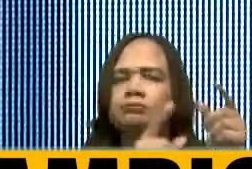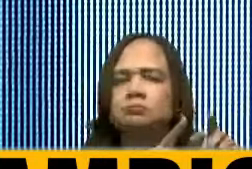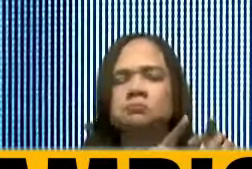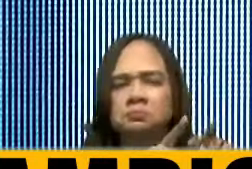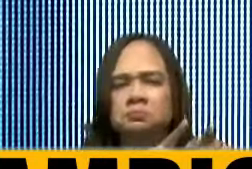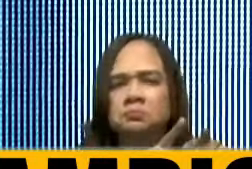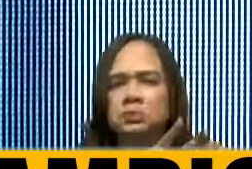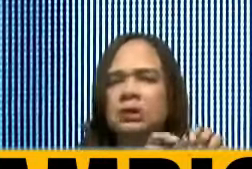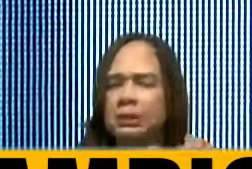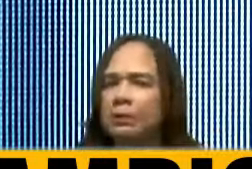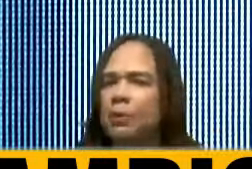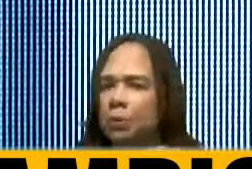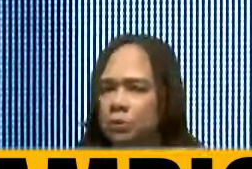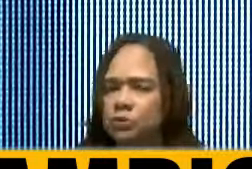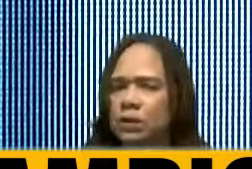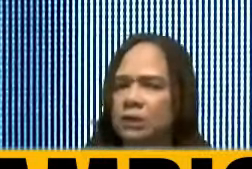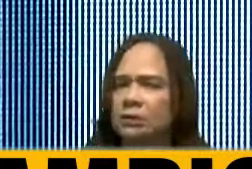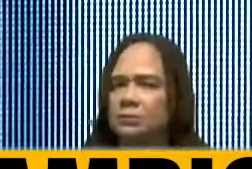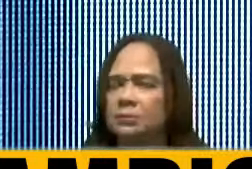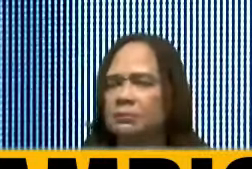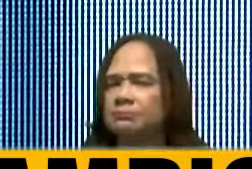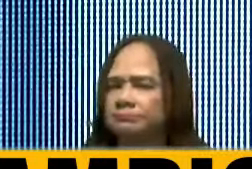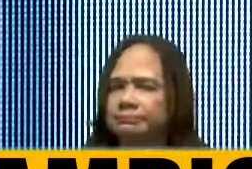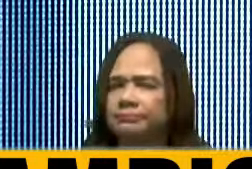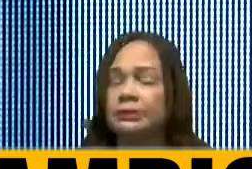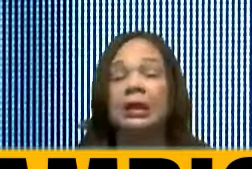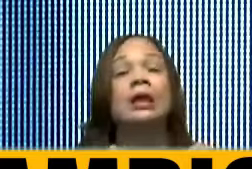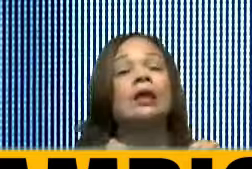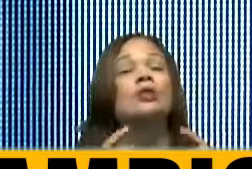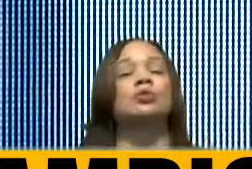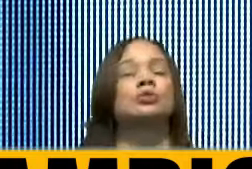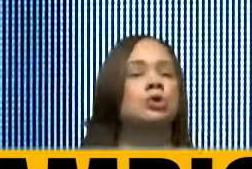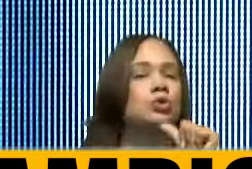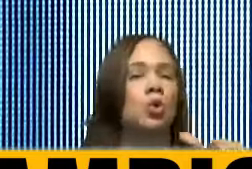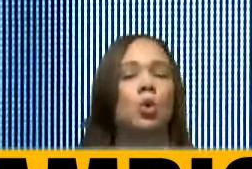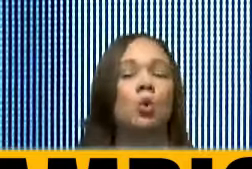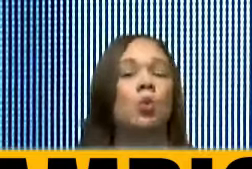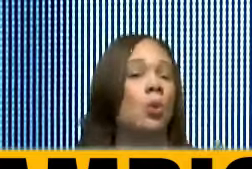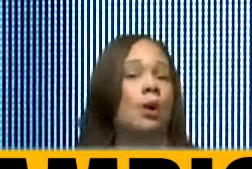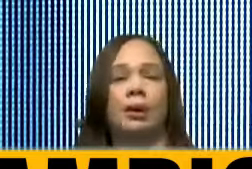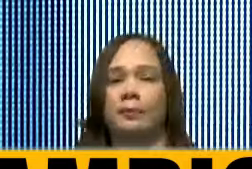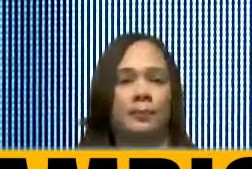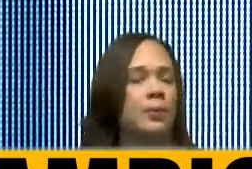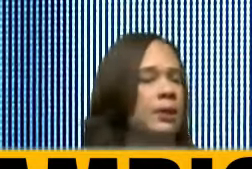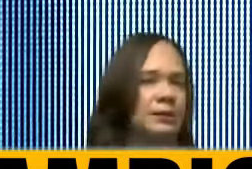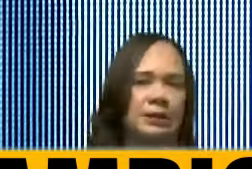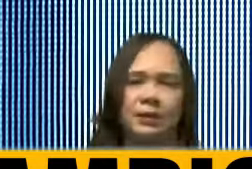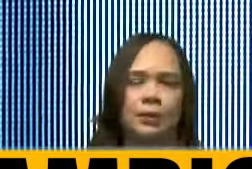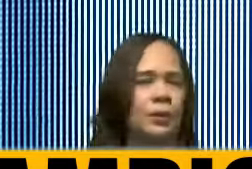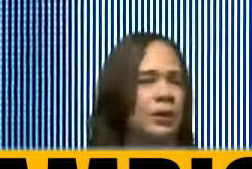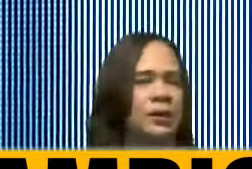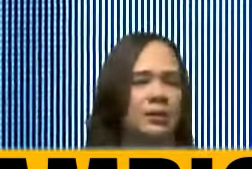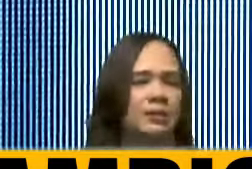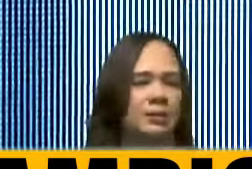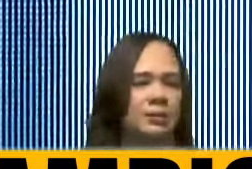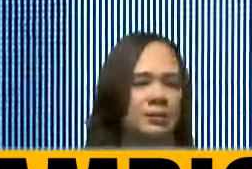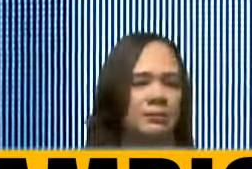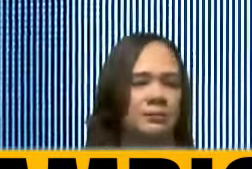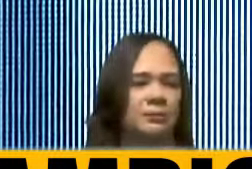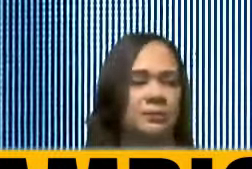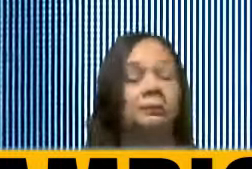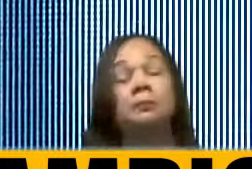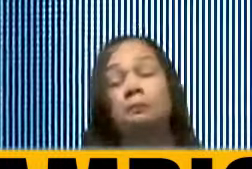que promocionar en educación no gastan un centavo en publicidad Eso es